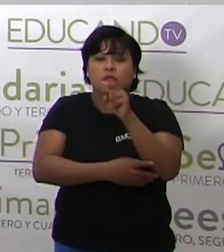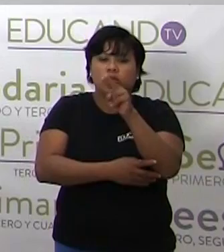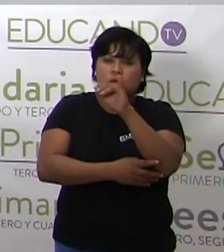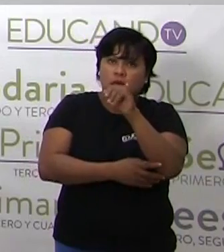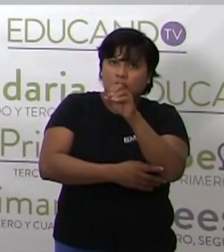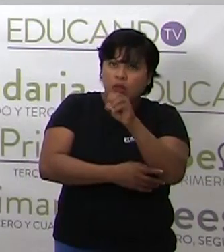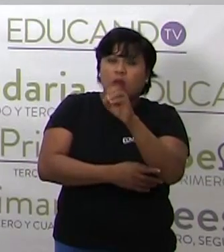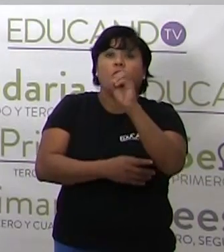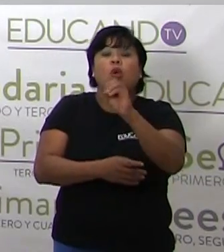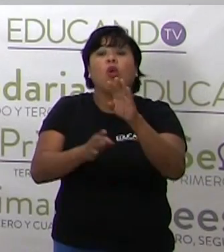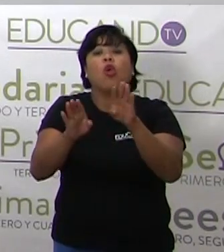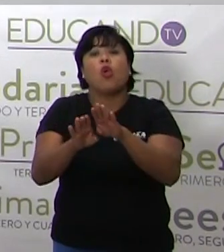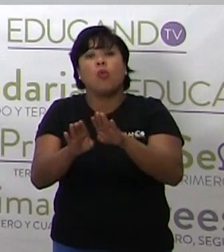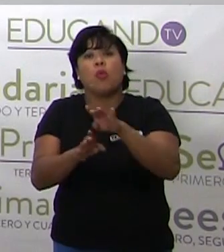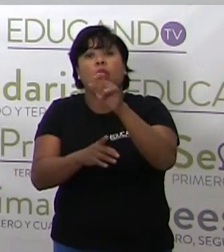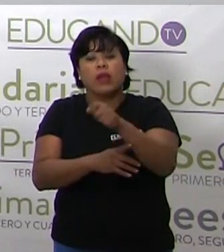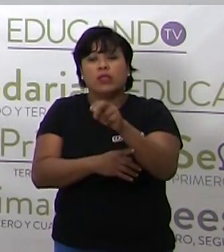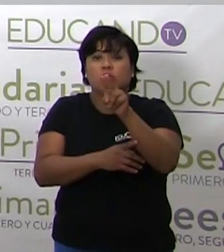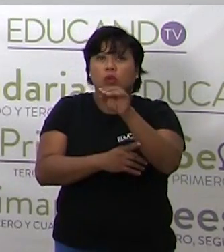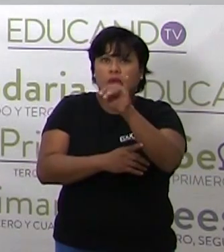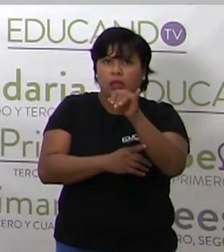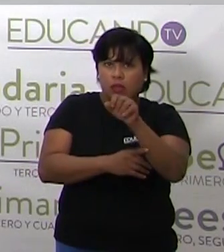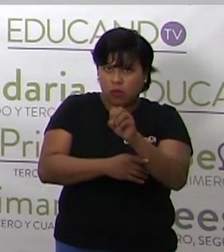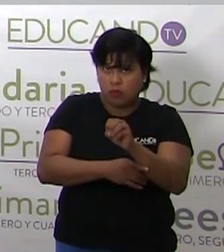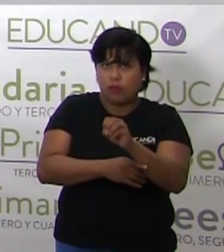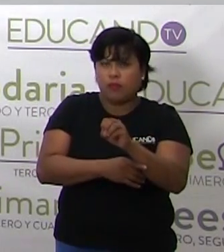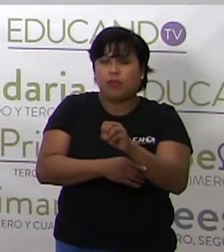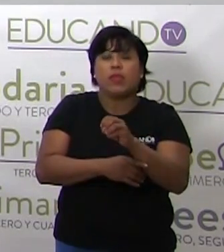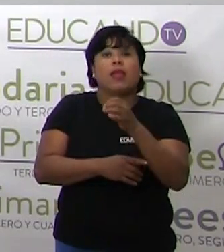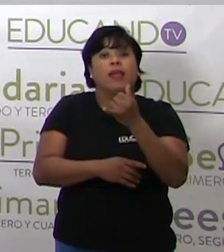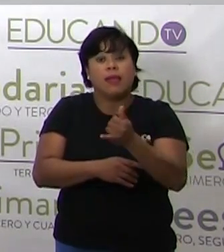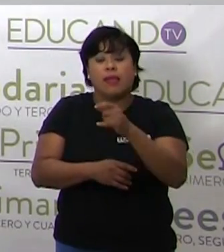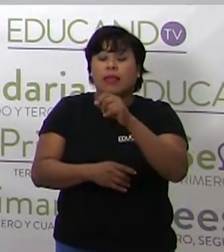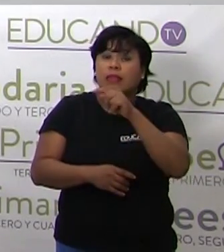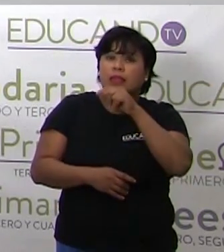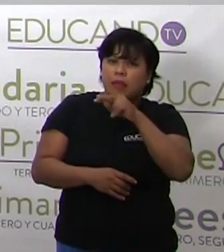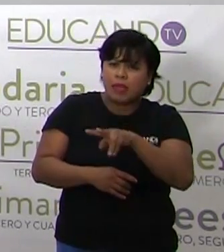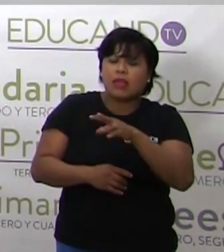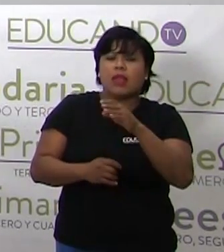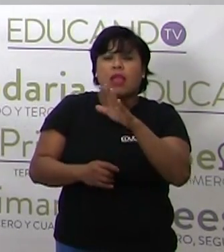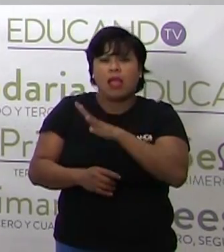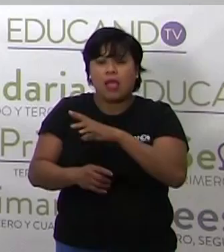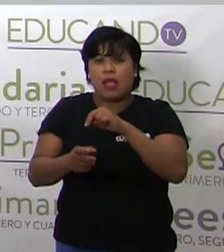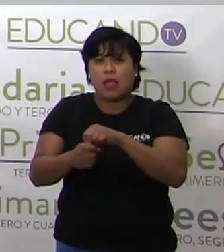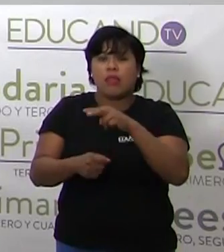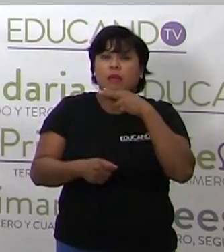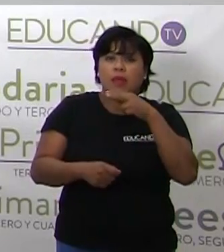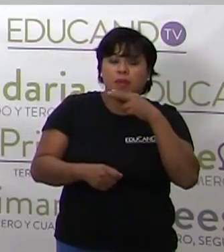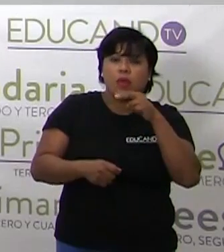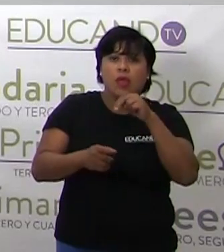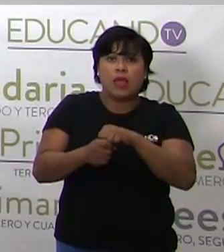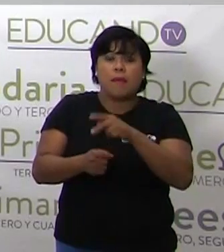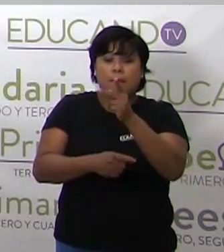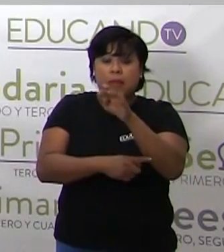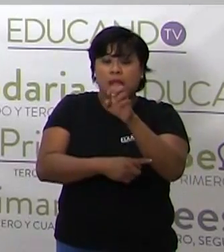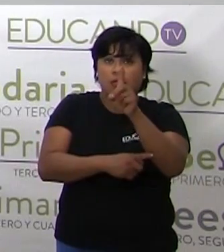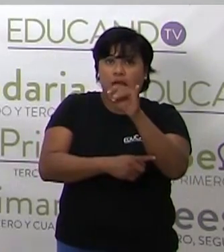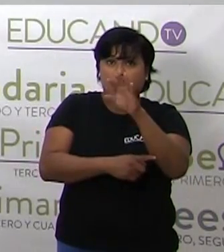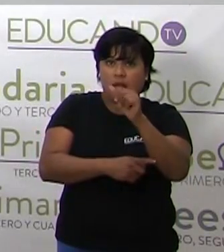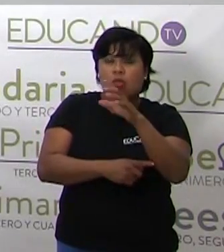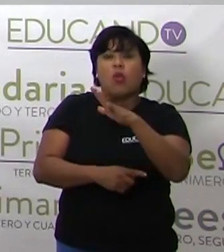sujeto o cómo es el sujeto, ¿sí? Y generalmente en el verbo, en el